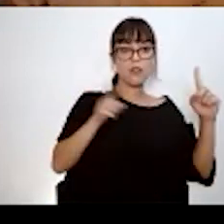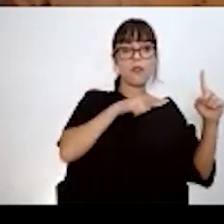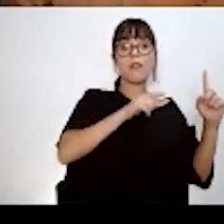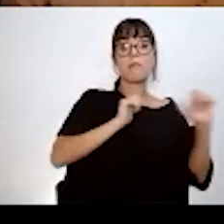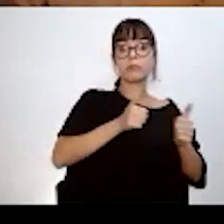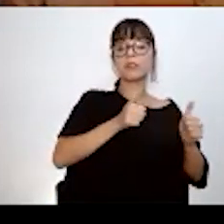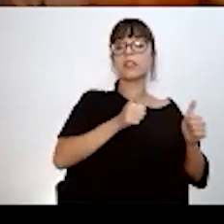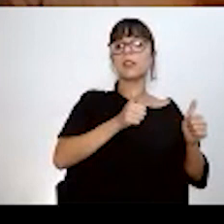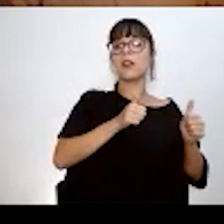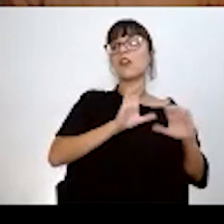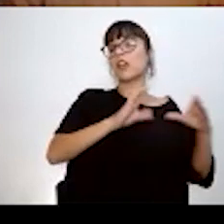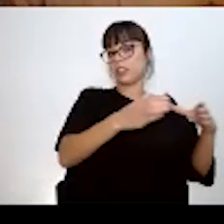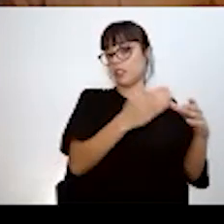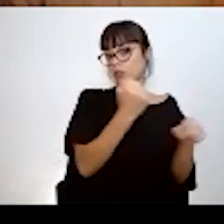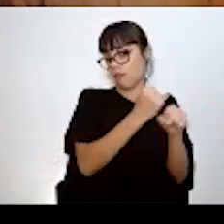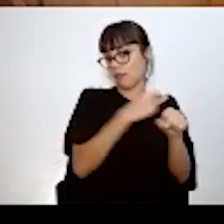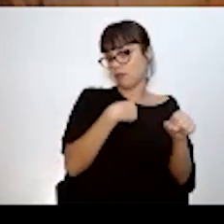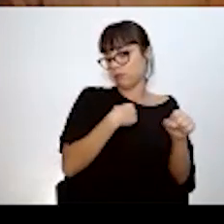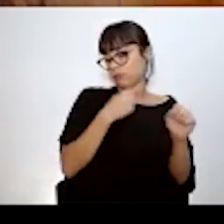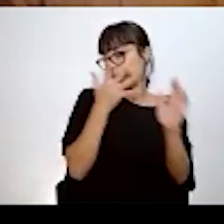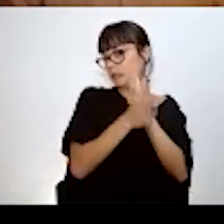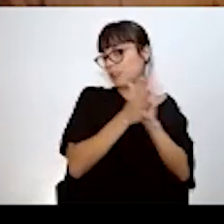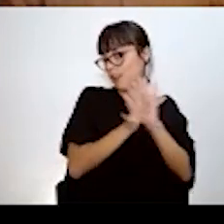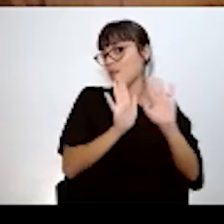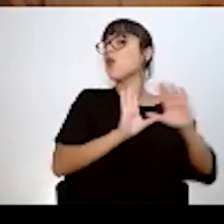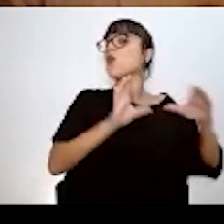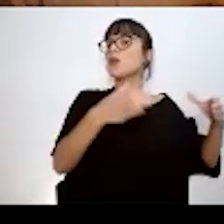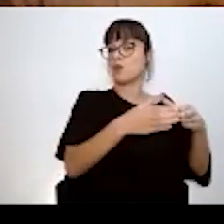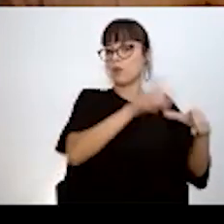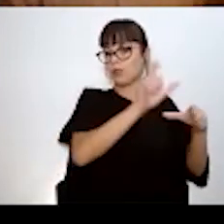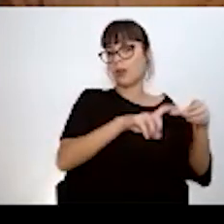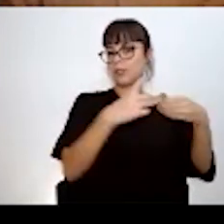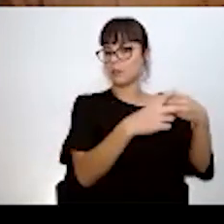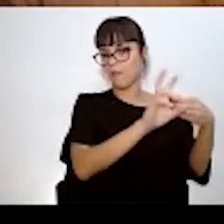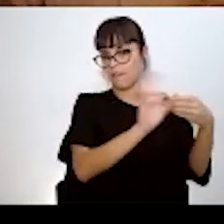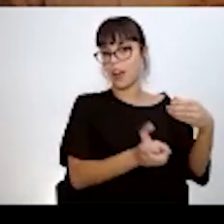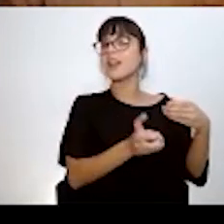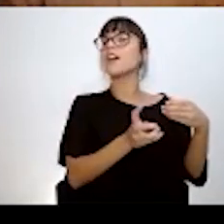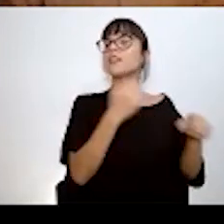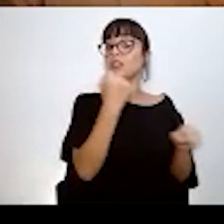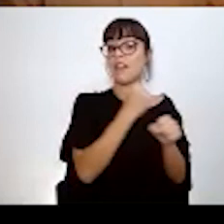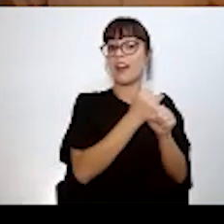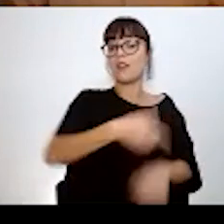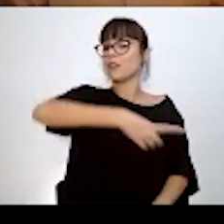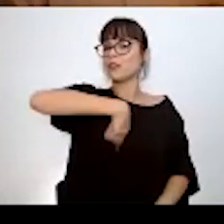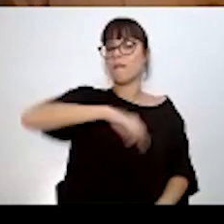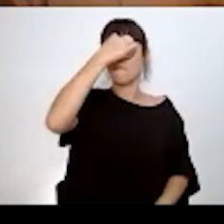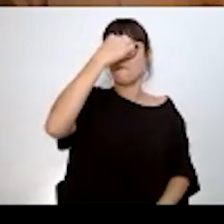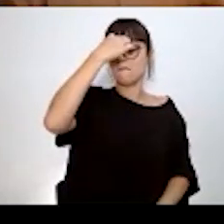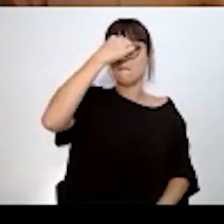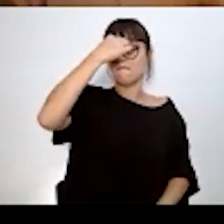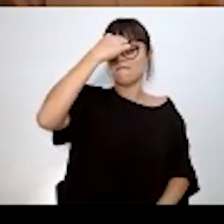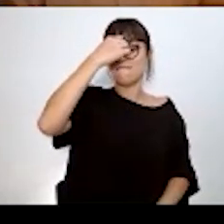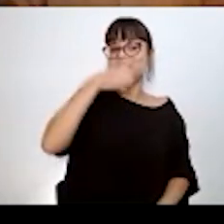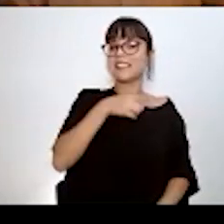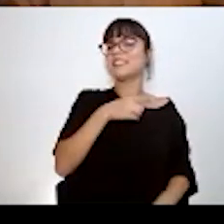es resultado de trabajo colectivo en el que participan diferentes personas que tenemos un empeño particular de seguir con esta